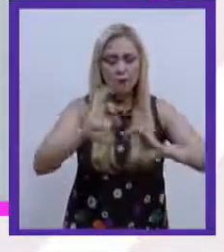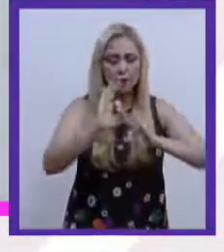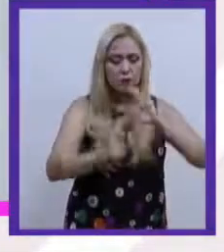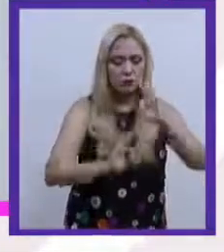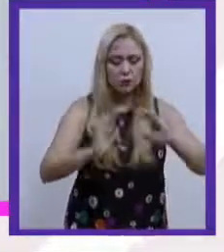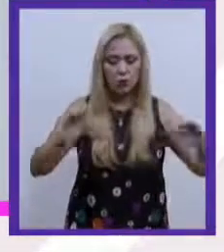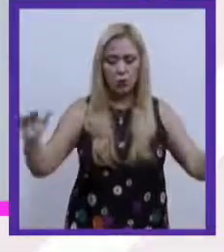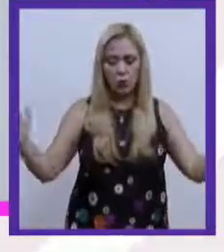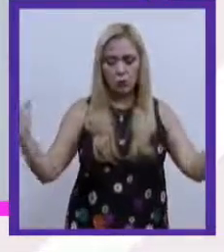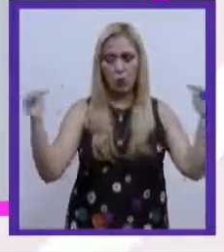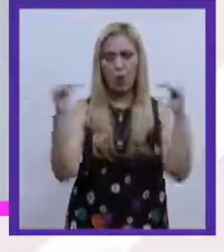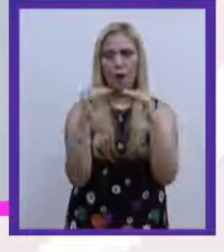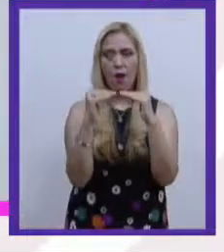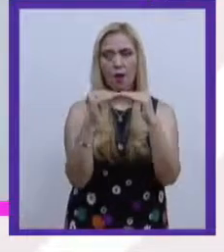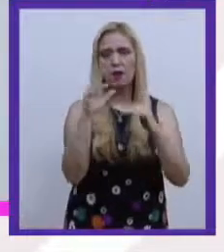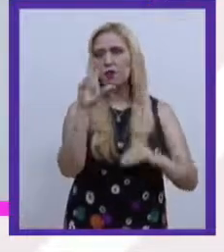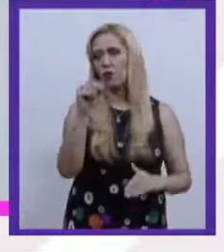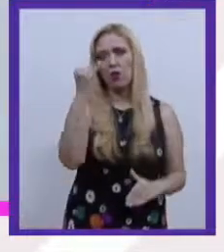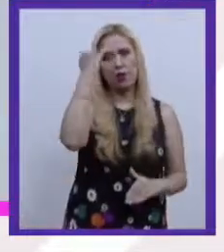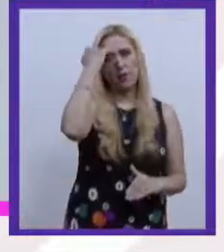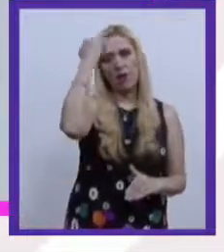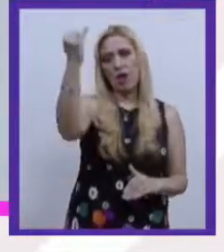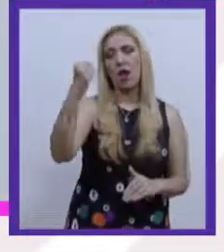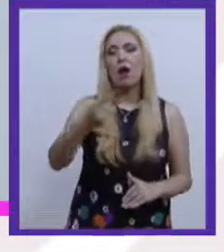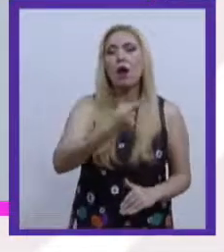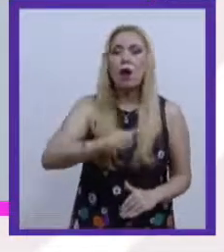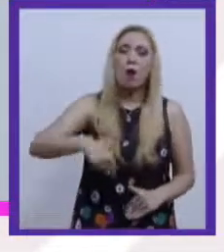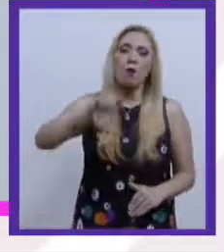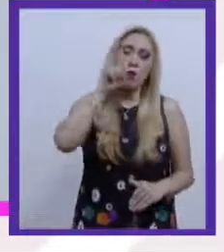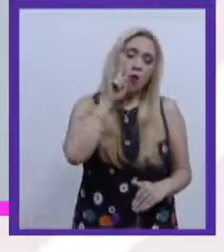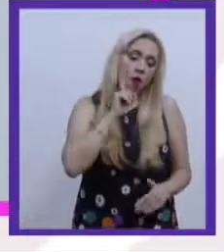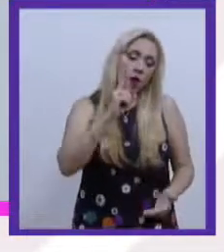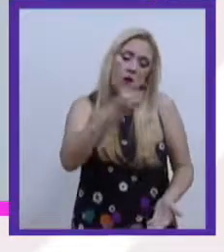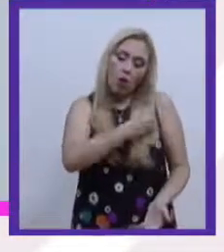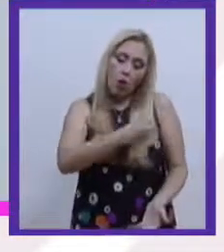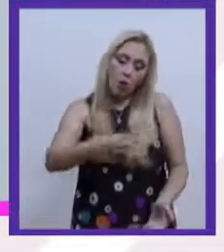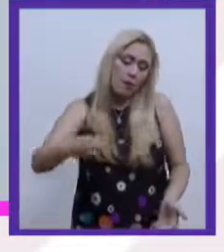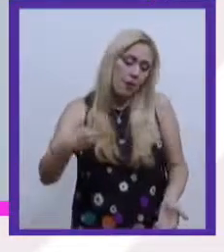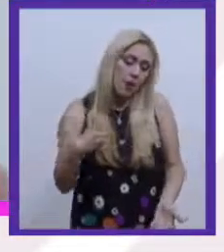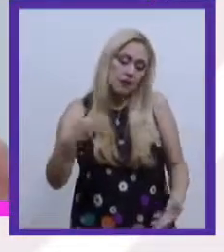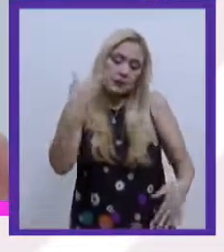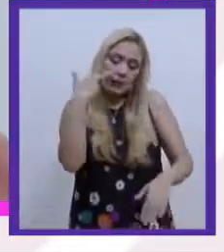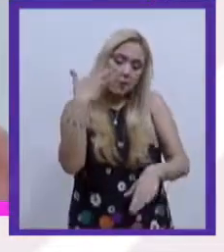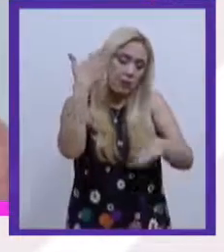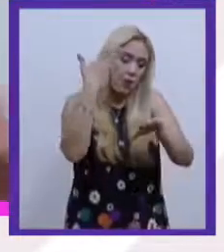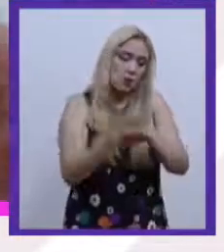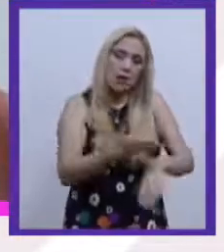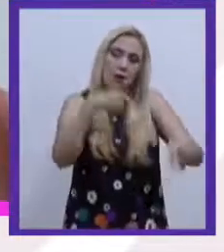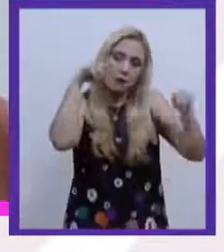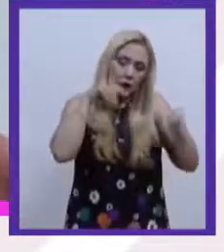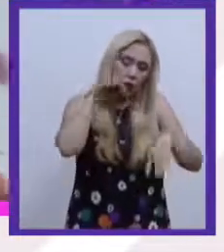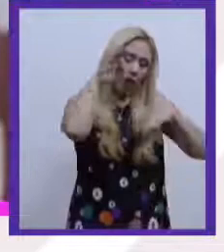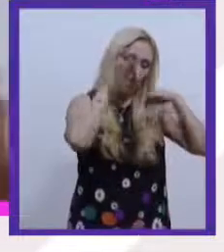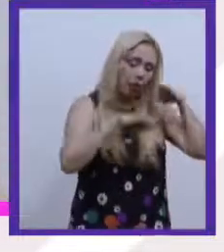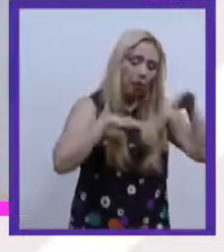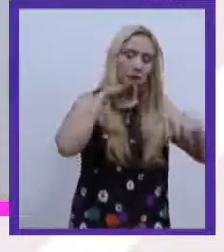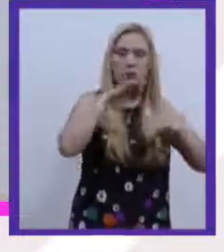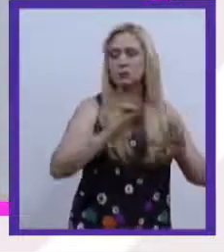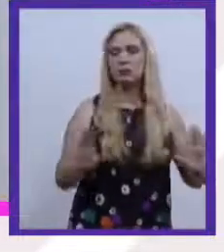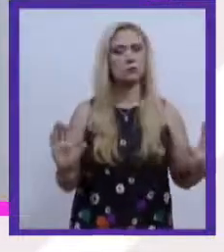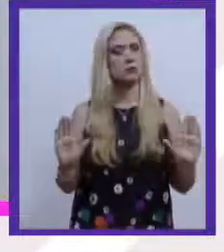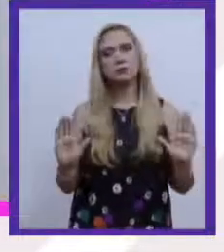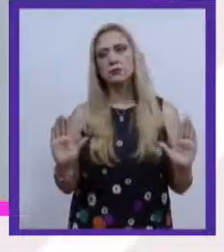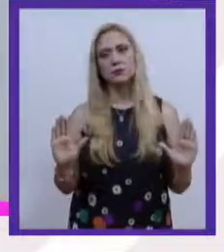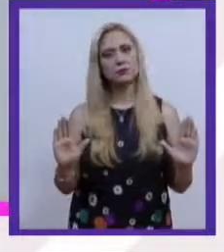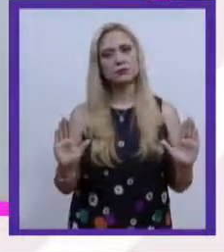sea esta, ¿no?, idea cultural de que somos nosotras las que tenemos esta responsabilidad. Entonces me parece que se va a dar una discusión muy